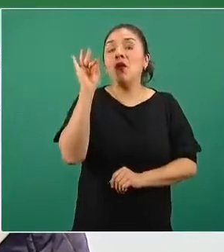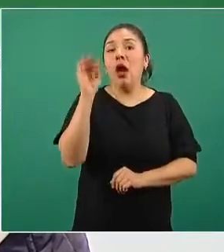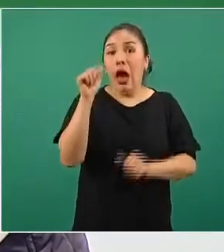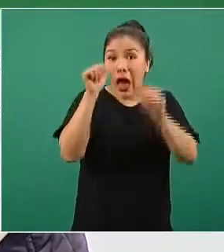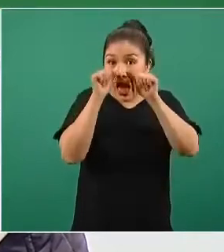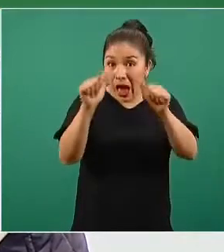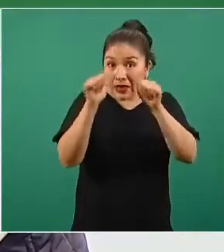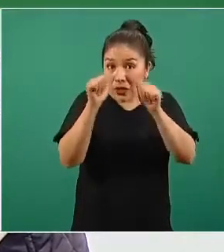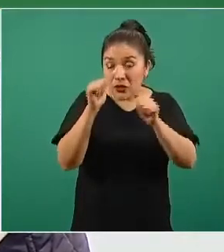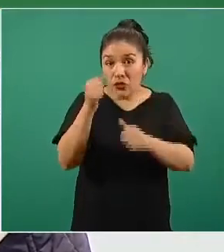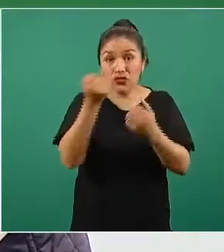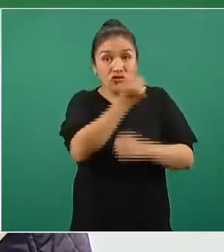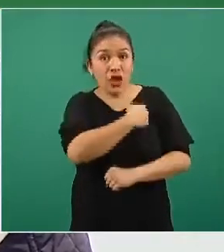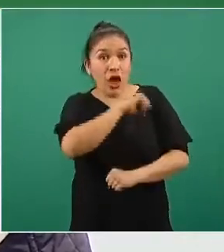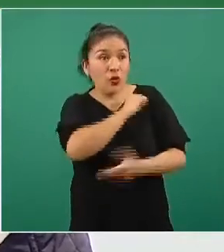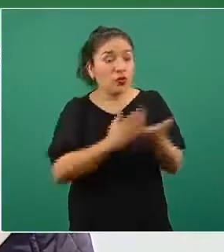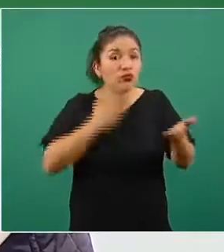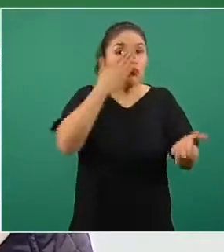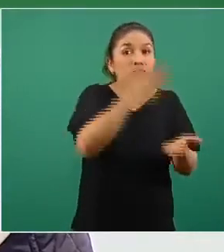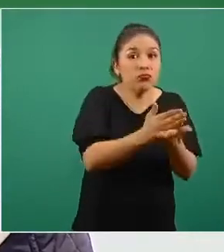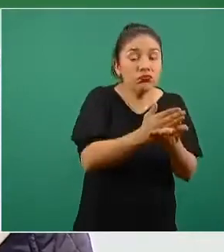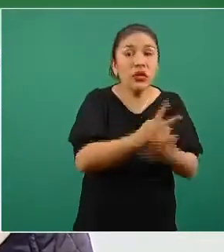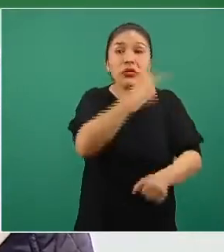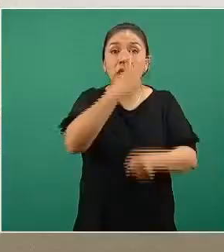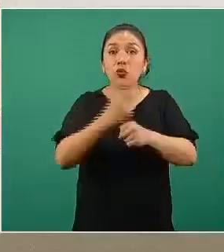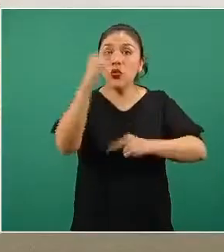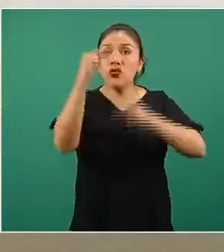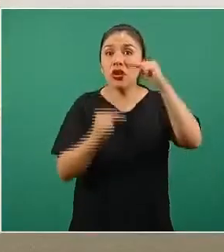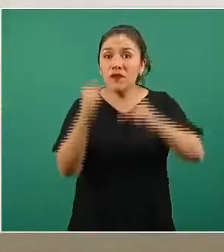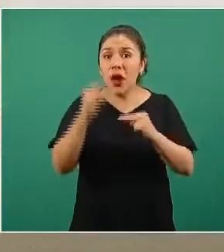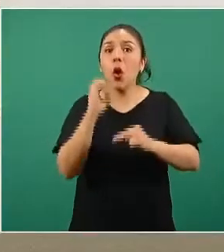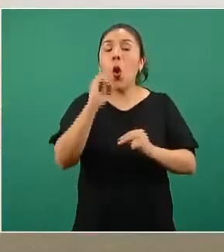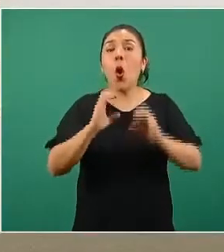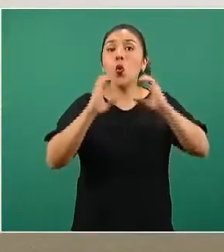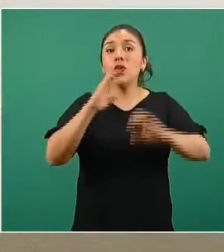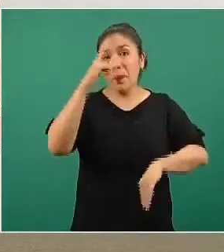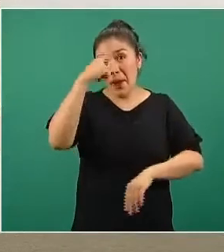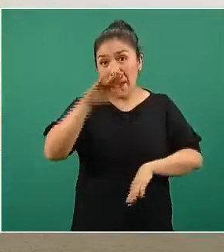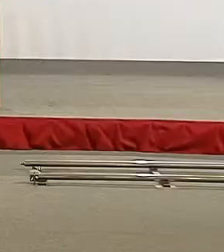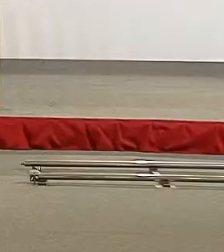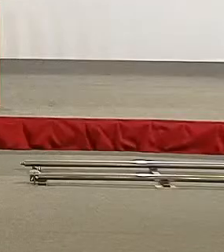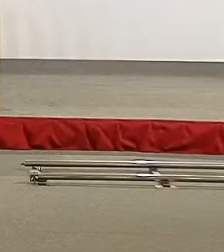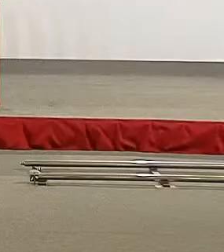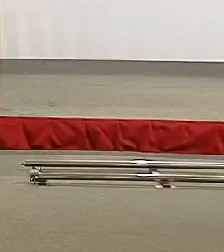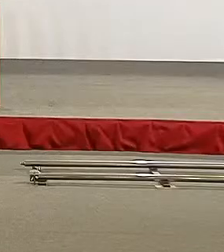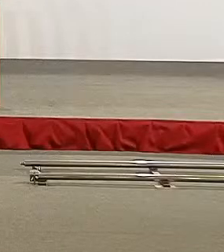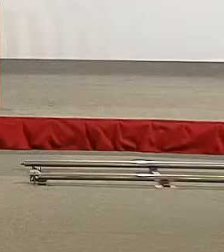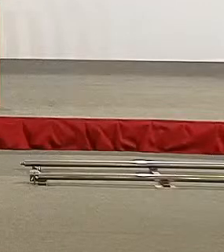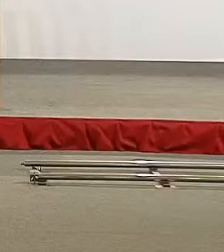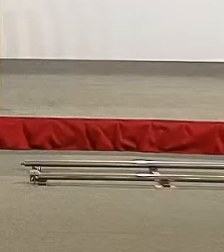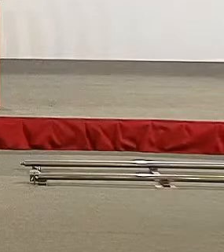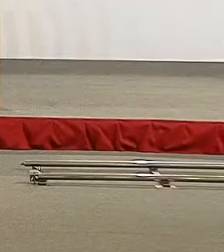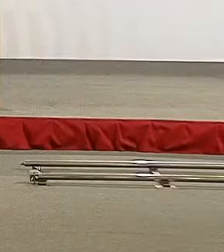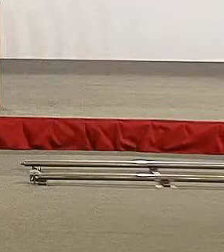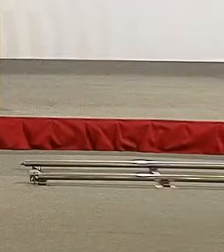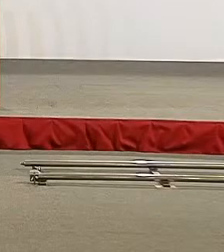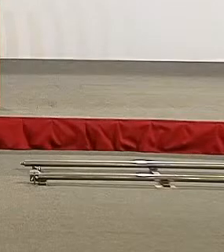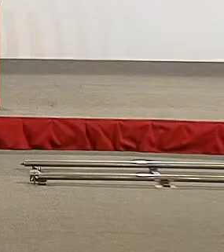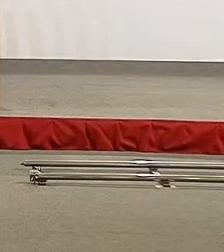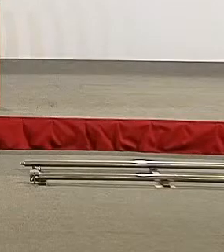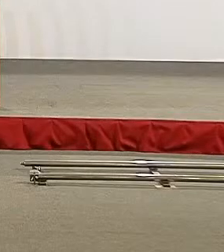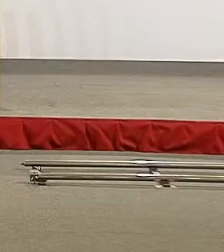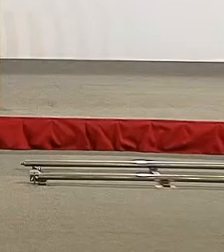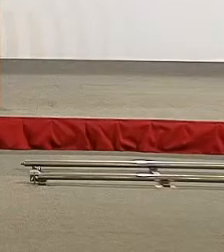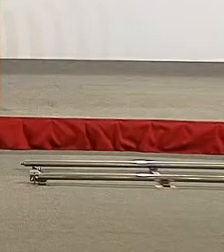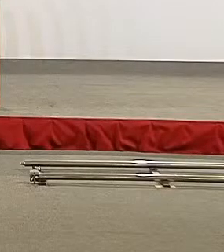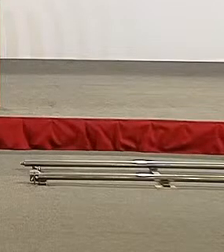servicio de salud de segundo nivel o cuidados intensivos, si así lo requirieran, que las personas que vivimos